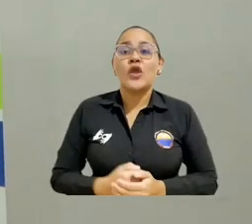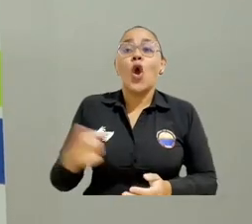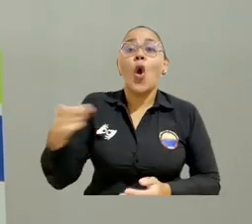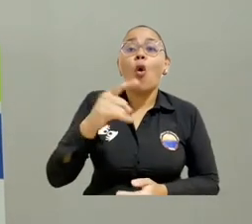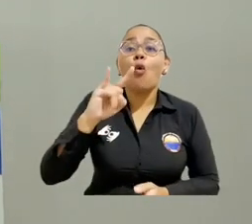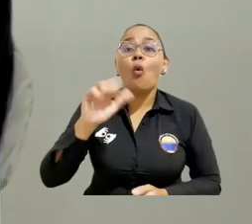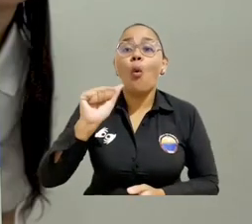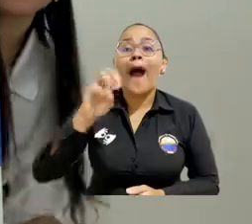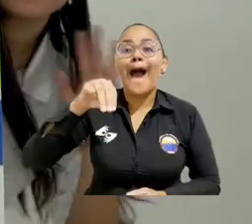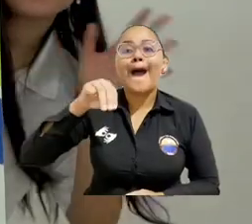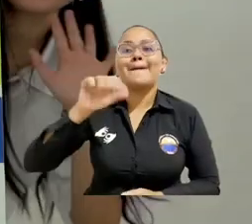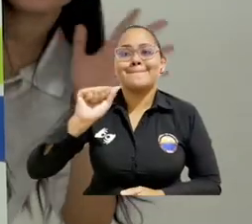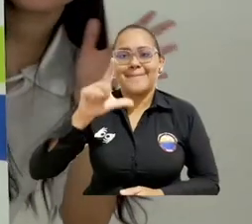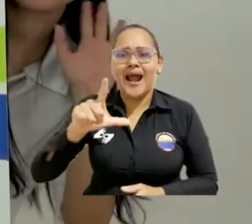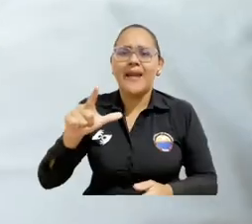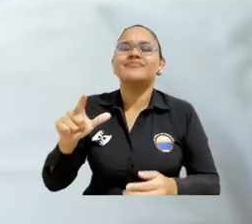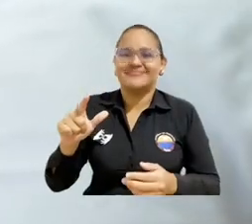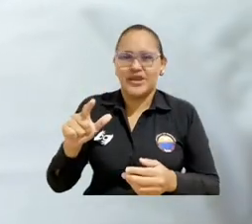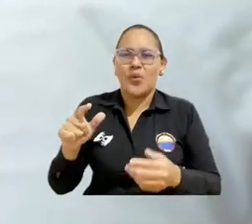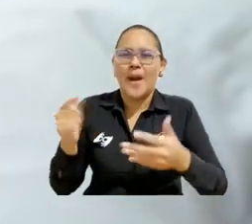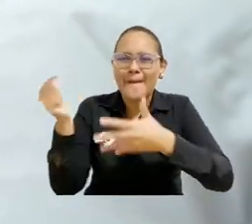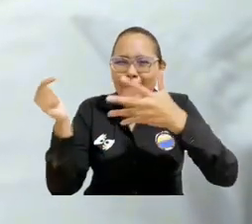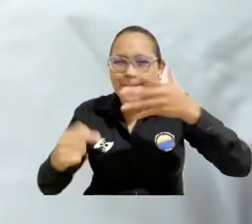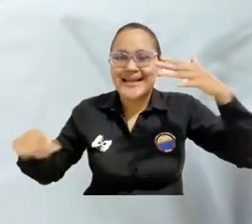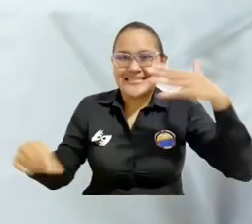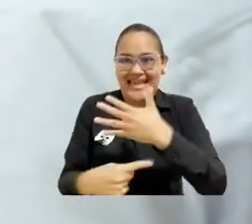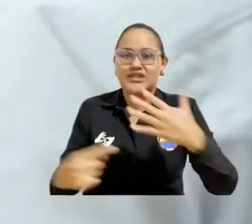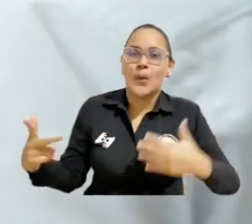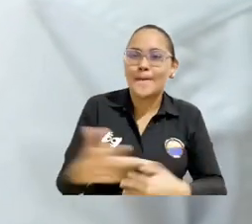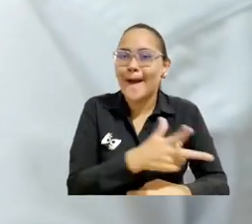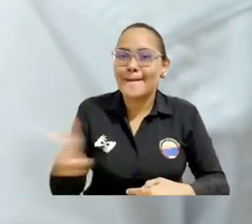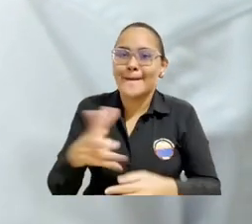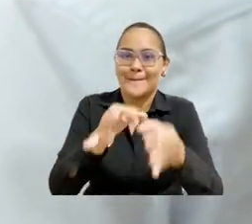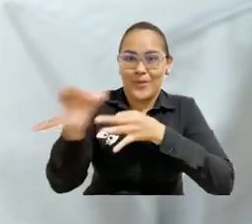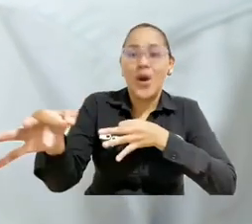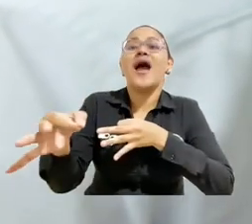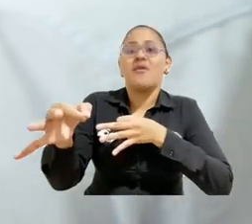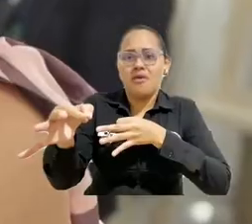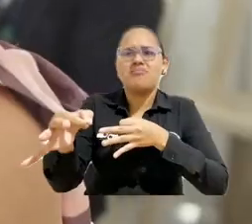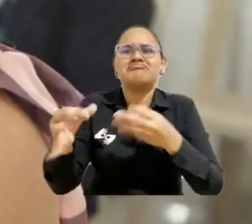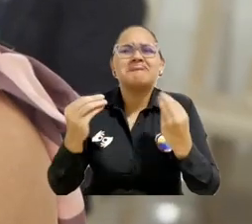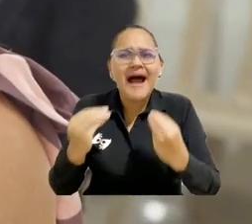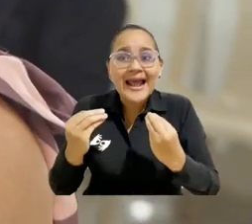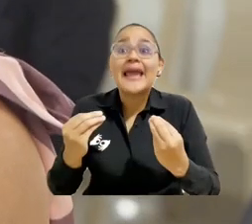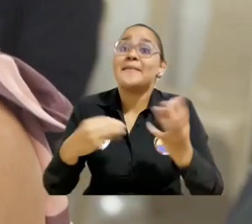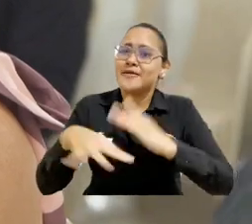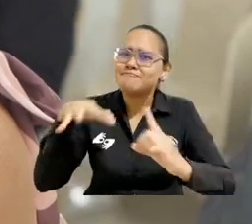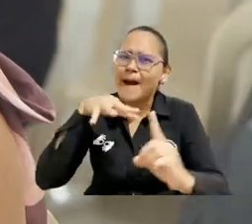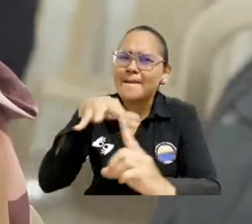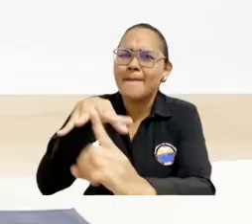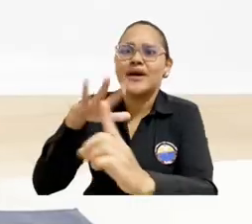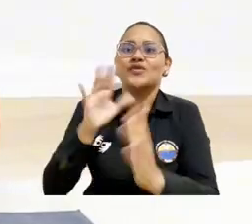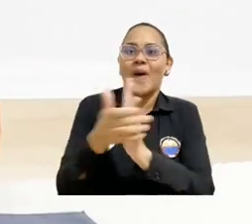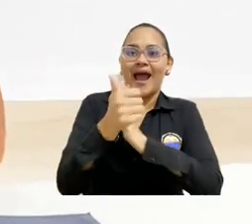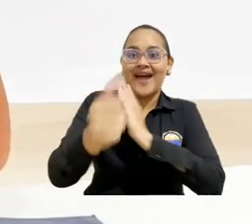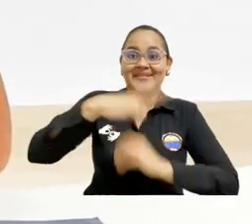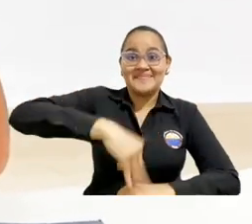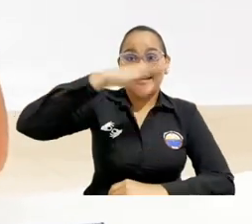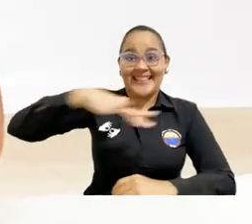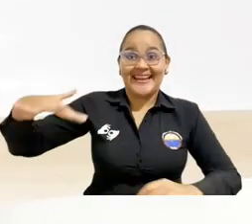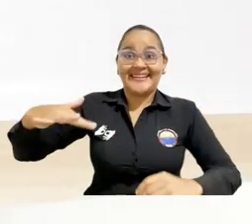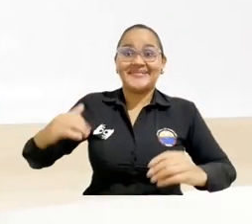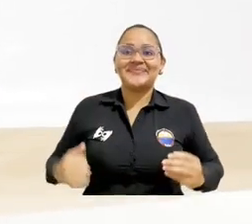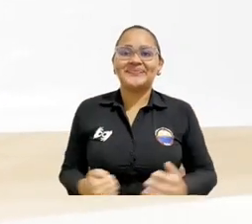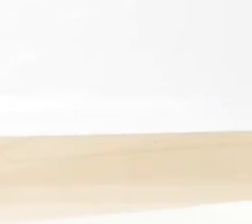Guamal fue el sexto municipio de la gira por el departamento que lideró el máximo directivo de la Alma Mater para ampliar el alcance de Talento